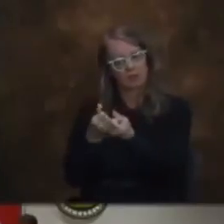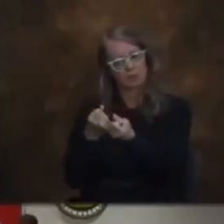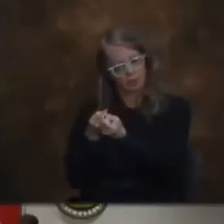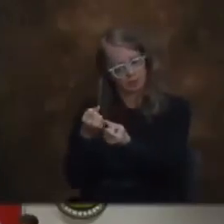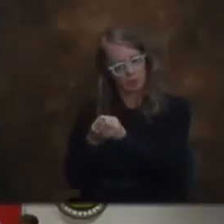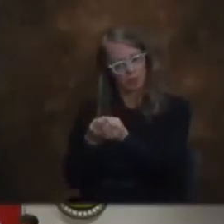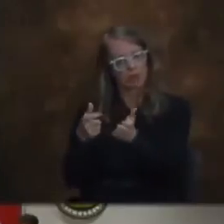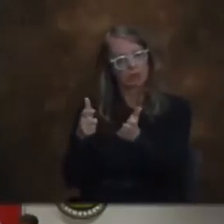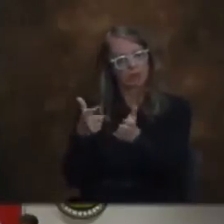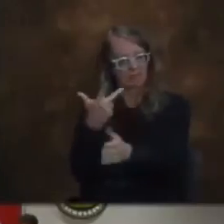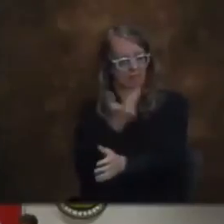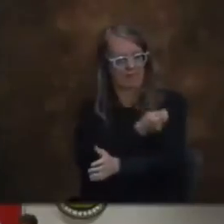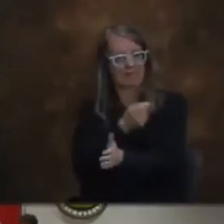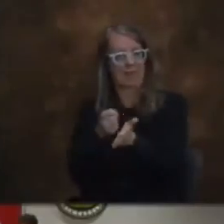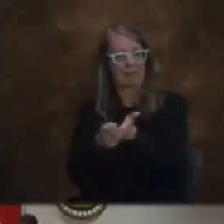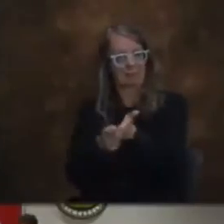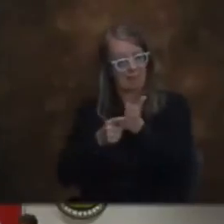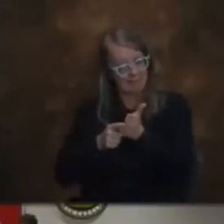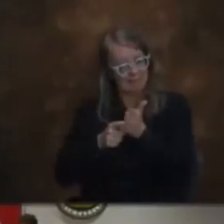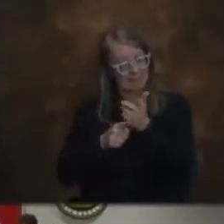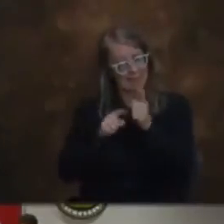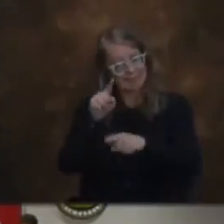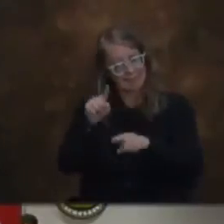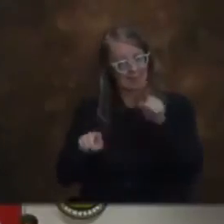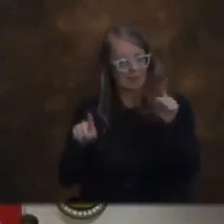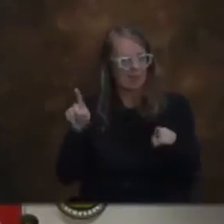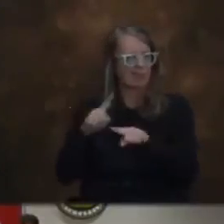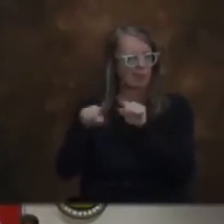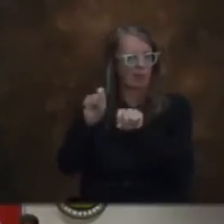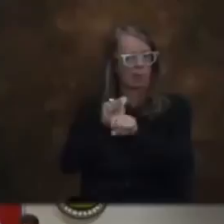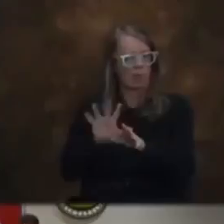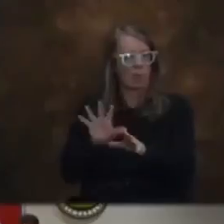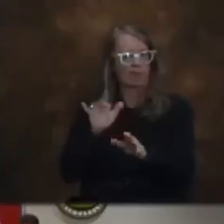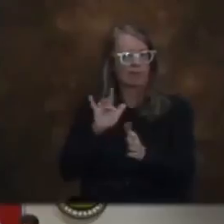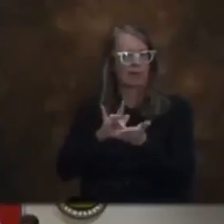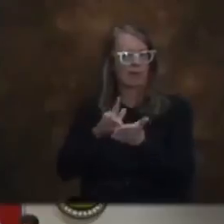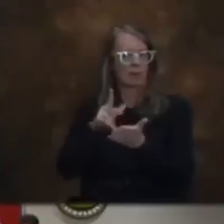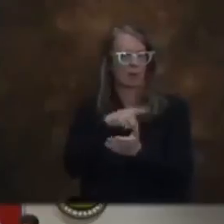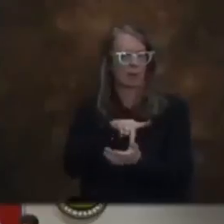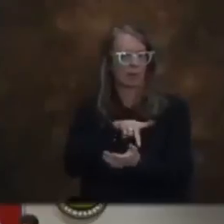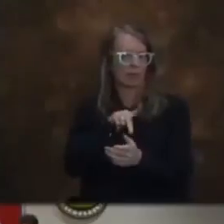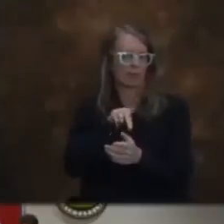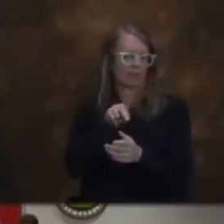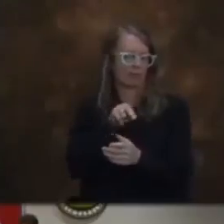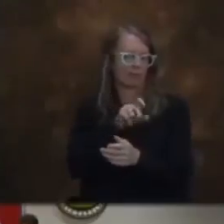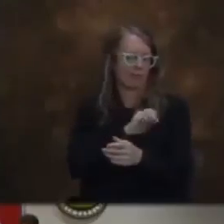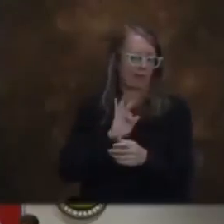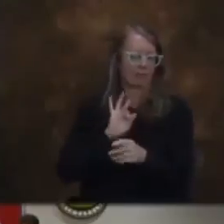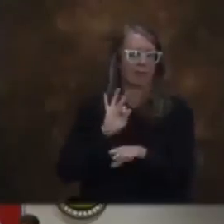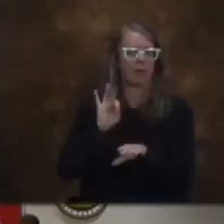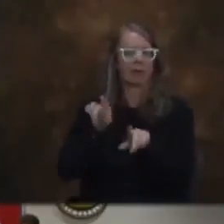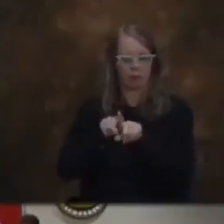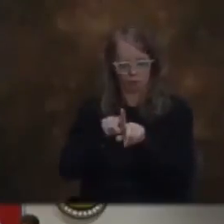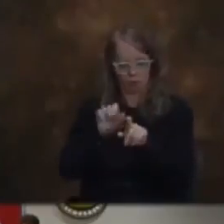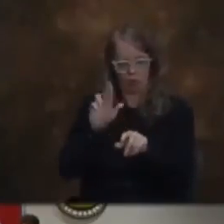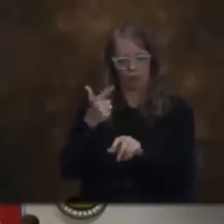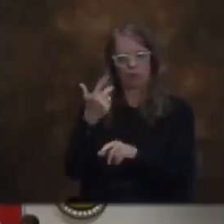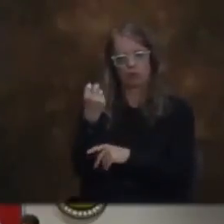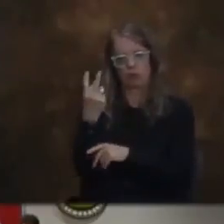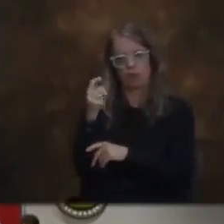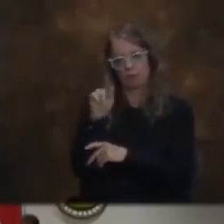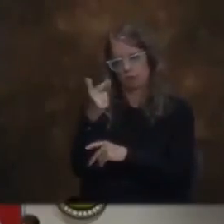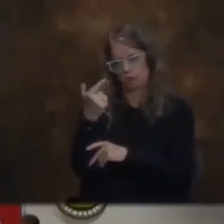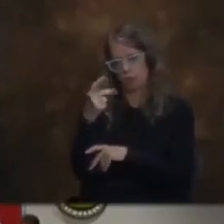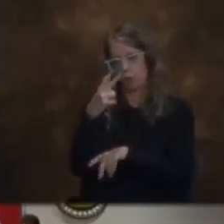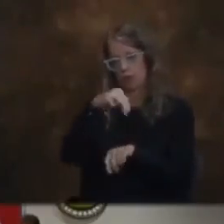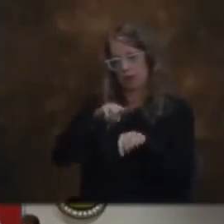sus miembros de su personal también el 12 de agosto de 2021 la asociación nacional de educación le